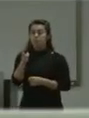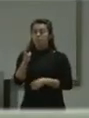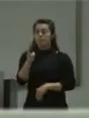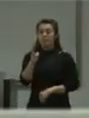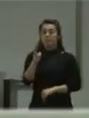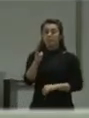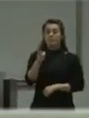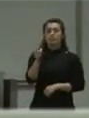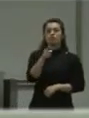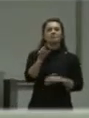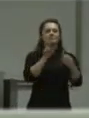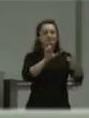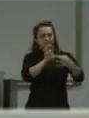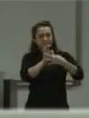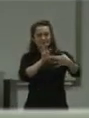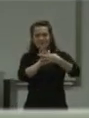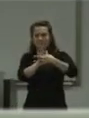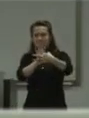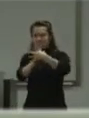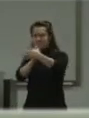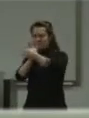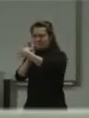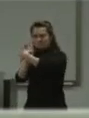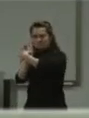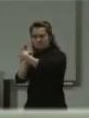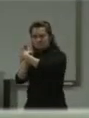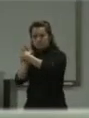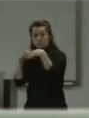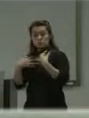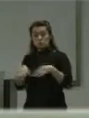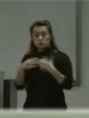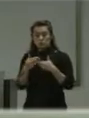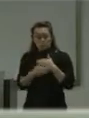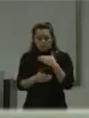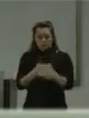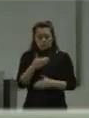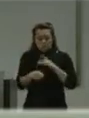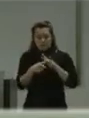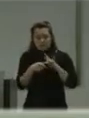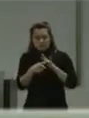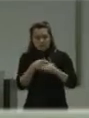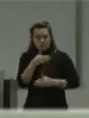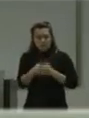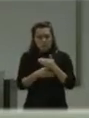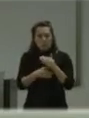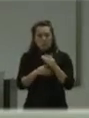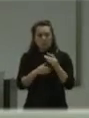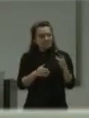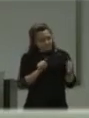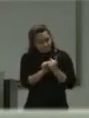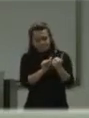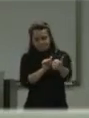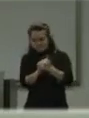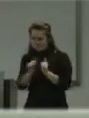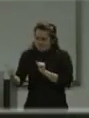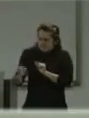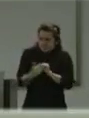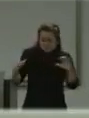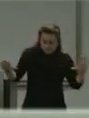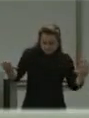todos estos aliados que nos acompañaron y que estuvieron en este proceso haber podido participar juntos y